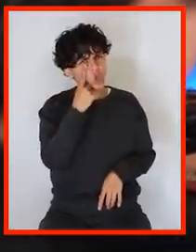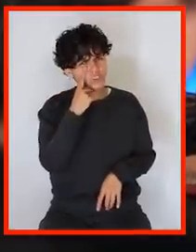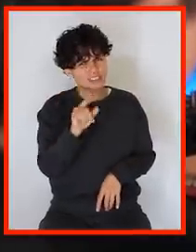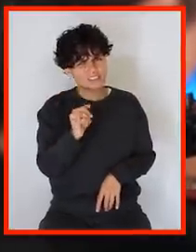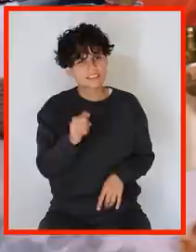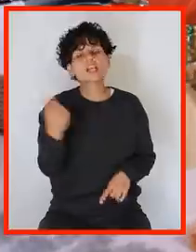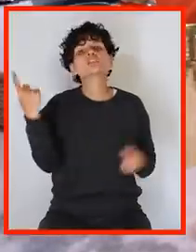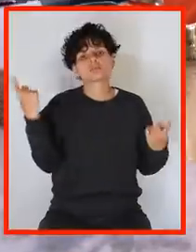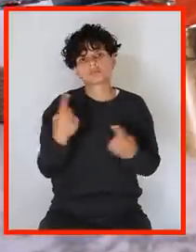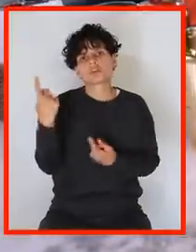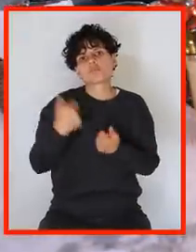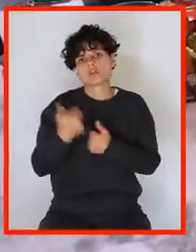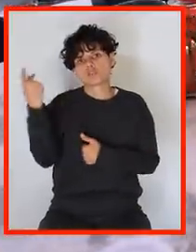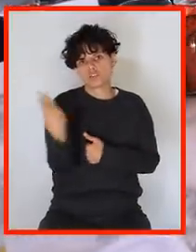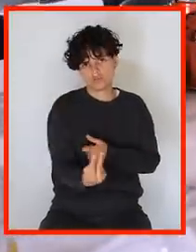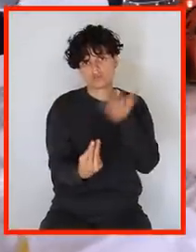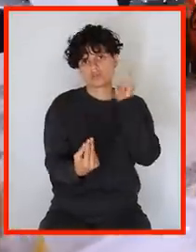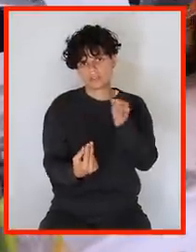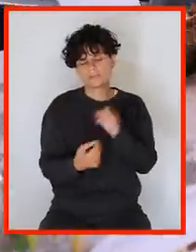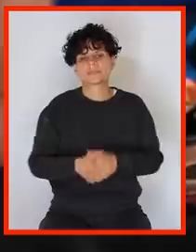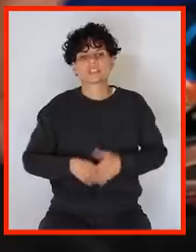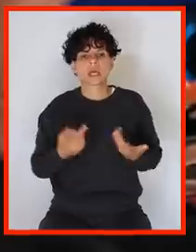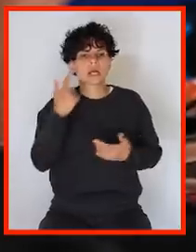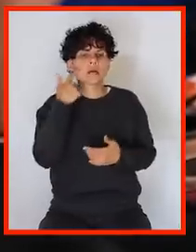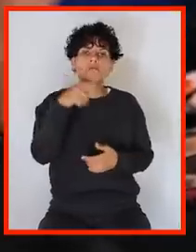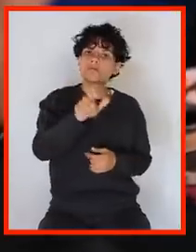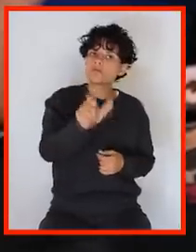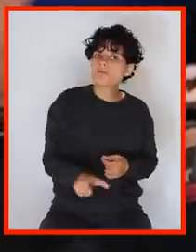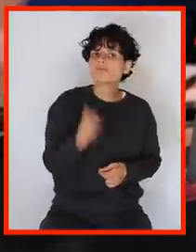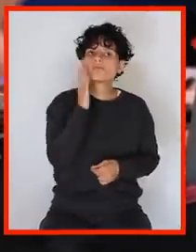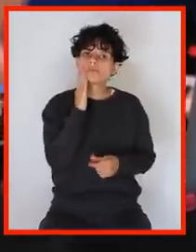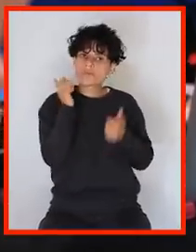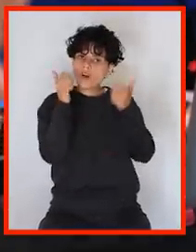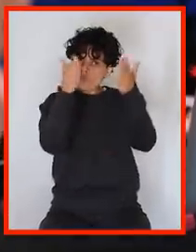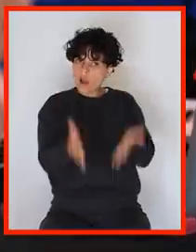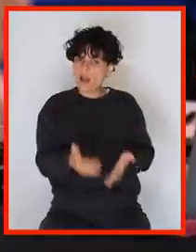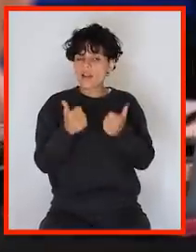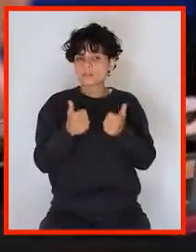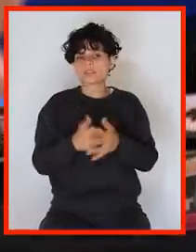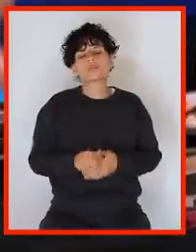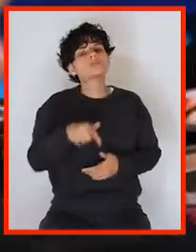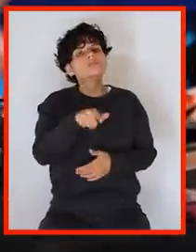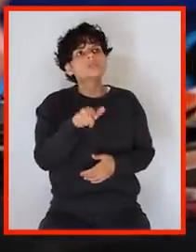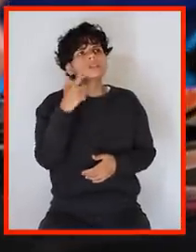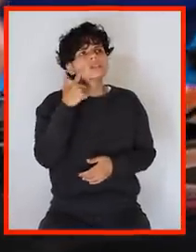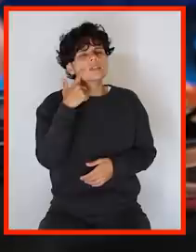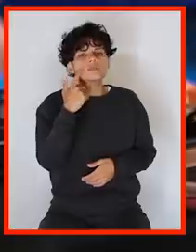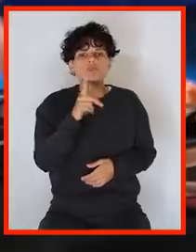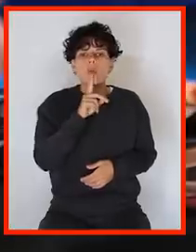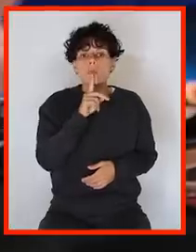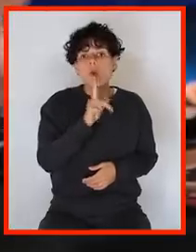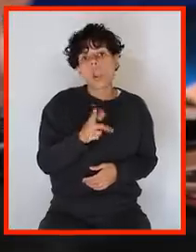Yo creo que la conociste. Sí, no, sí, vino con su pareja, vino con su pareja. Y dije, ya, debe ser igual un buen loco, po, weón. Y así como